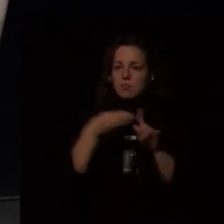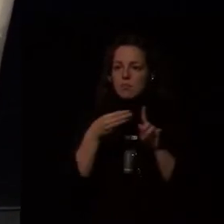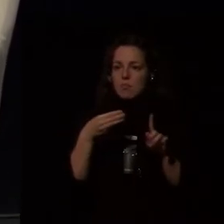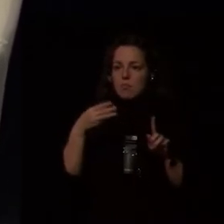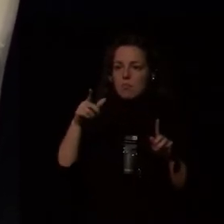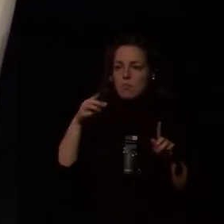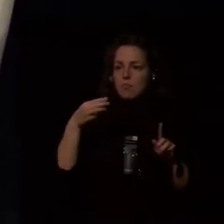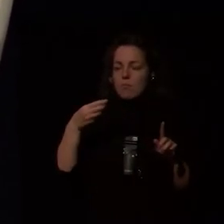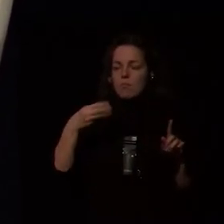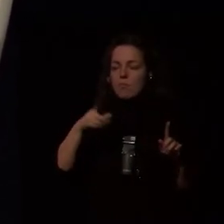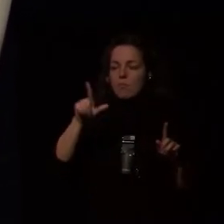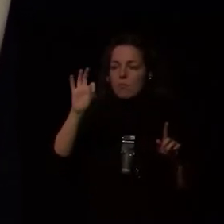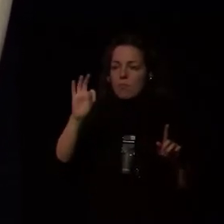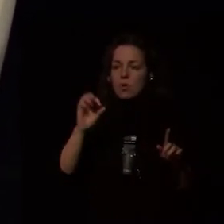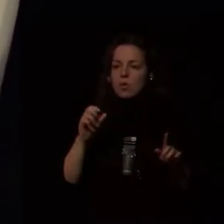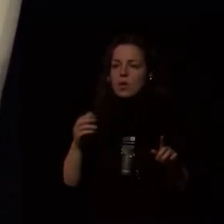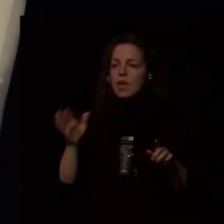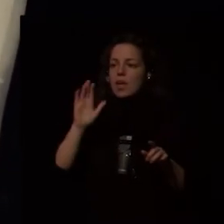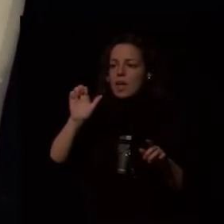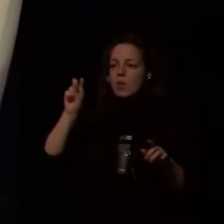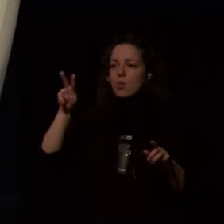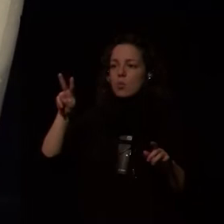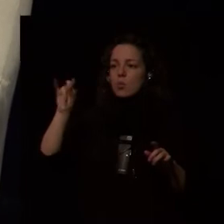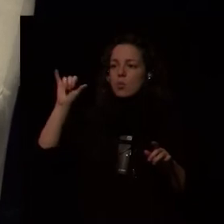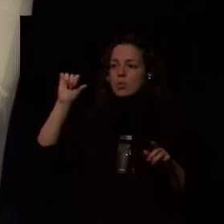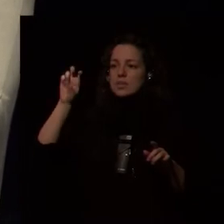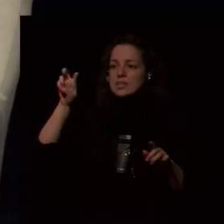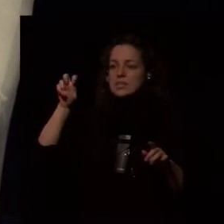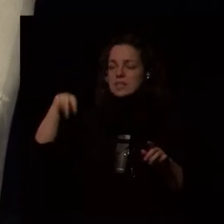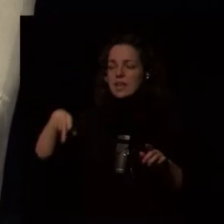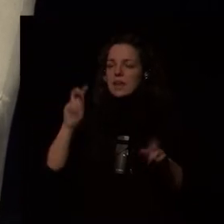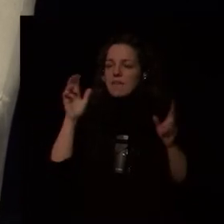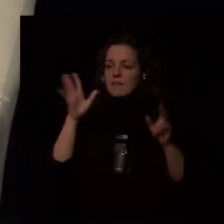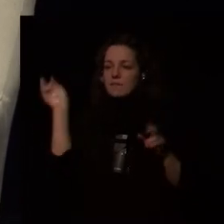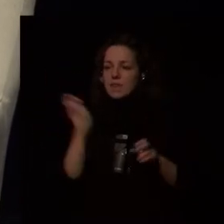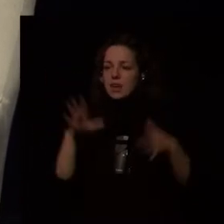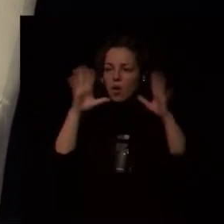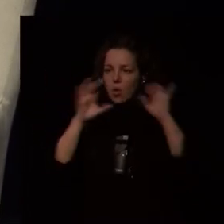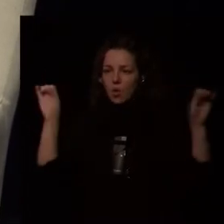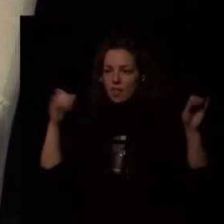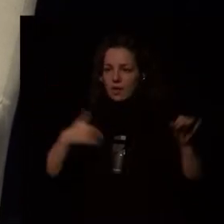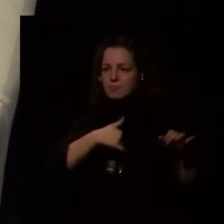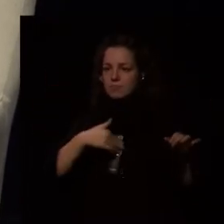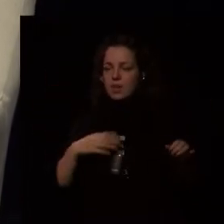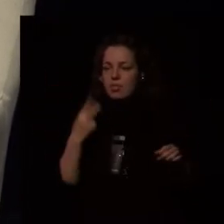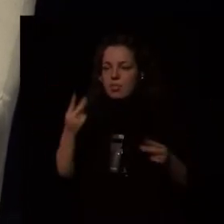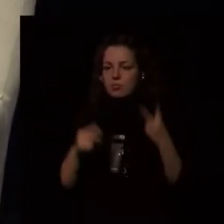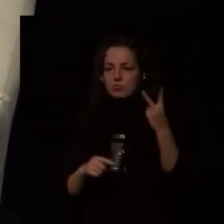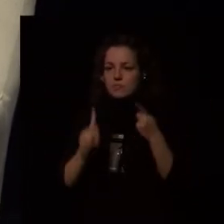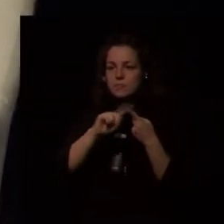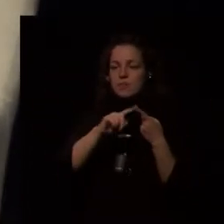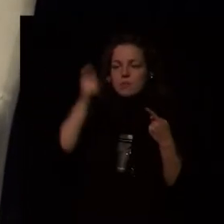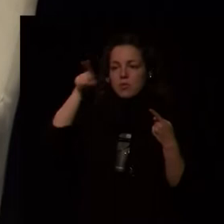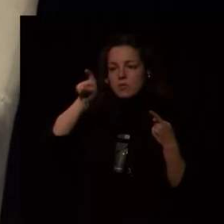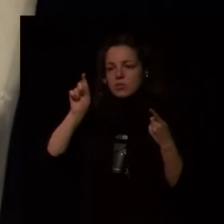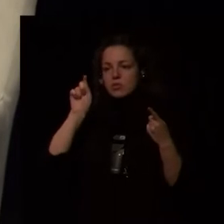Eugen van Erven viene de Holanda y tiene un doble rol. Por una parte es profesor en la universidad